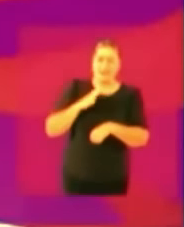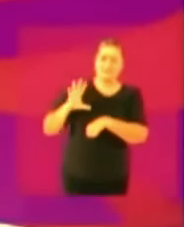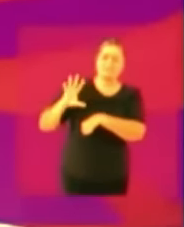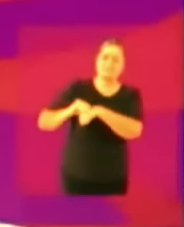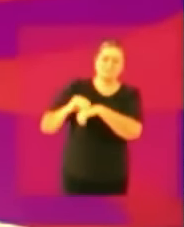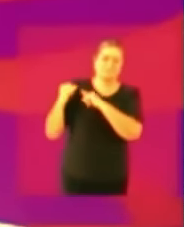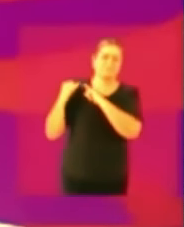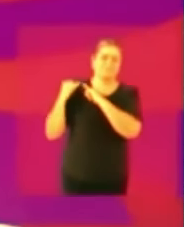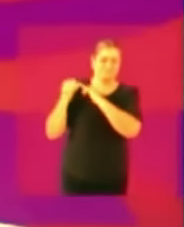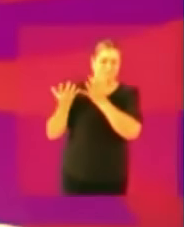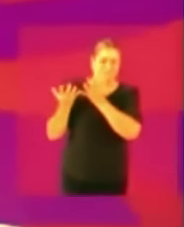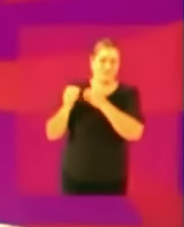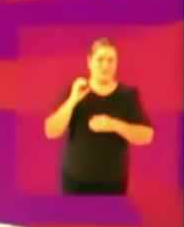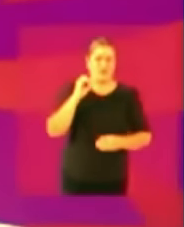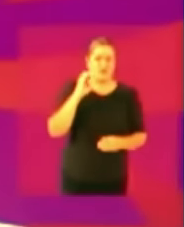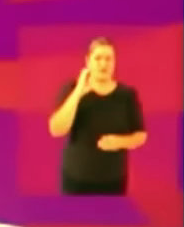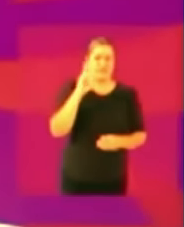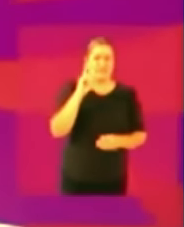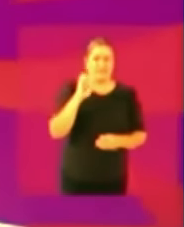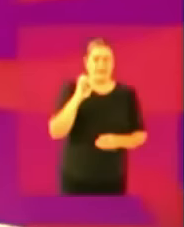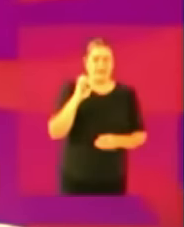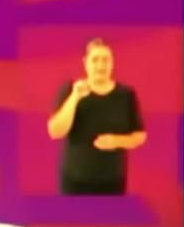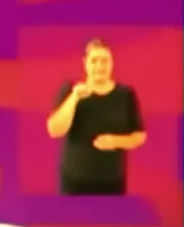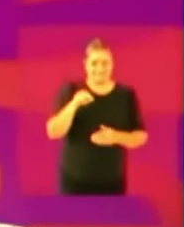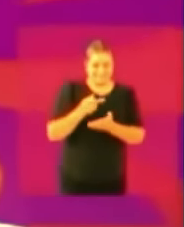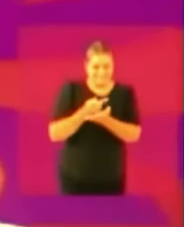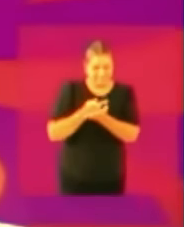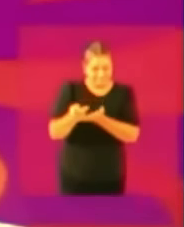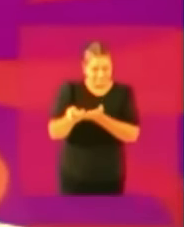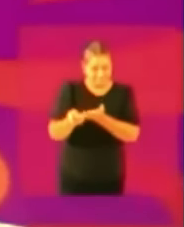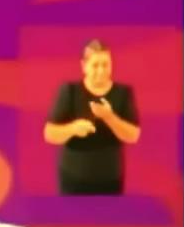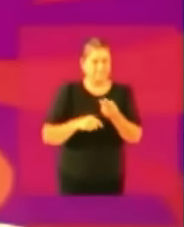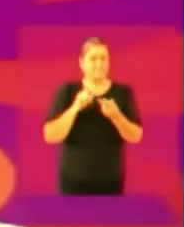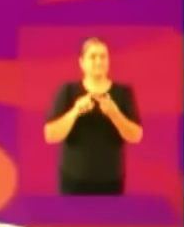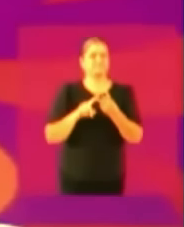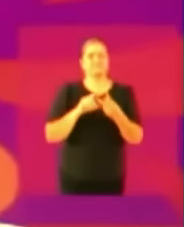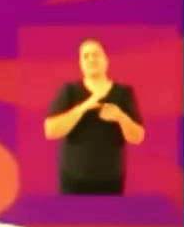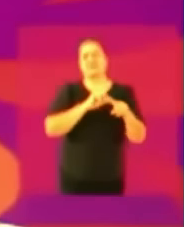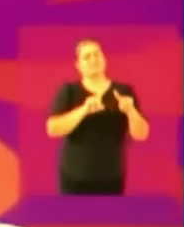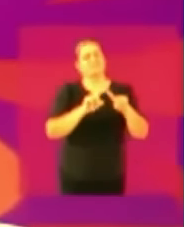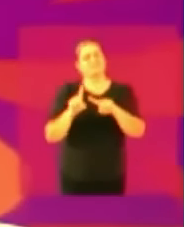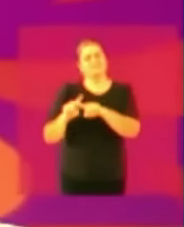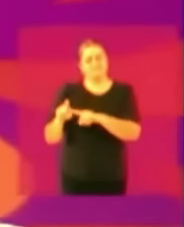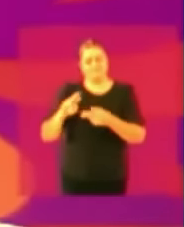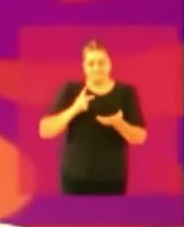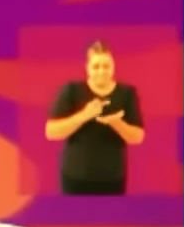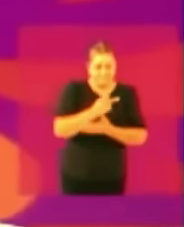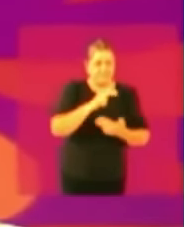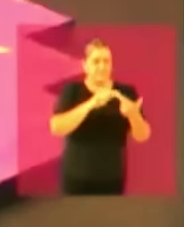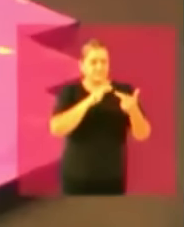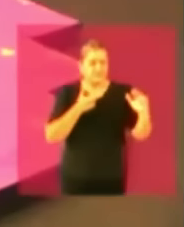O sea, no ocurrió nada de lo que debería ocurrir en un debate bien organizado, bien estructurado,